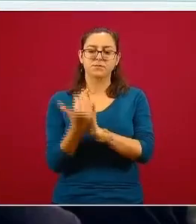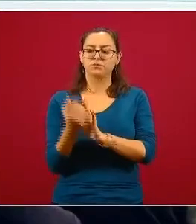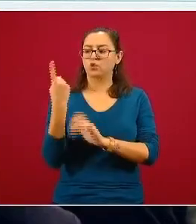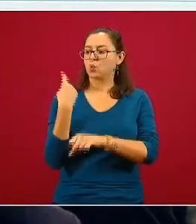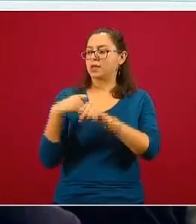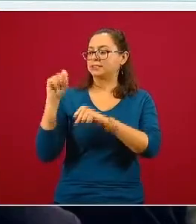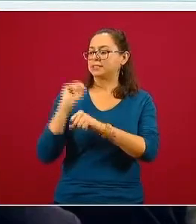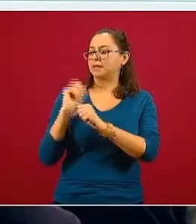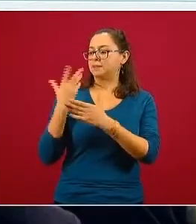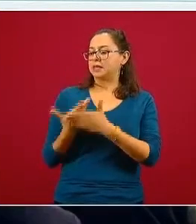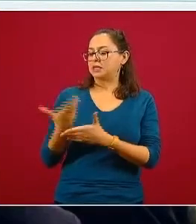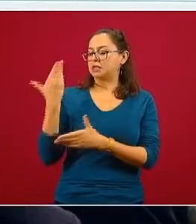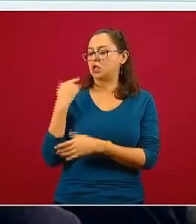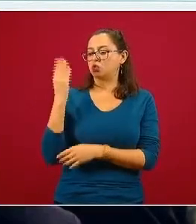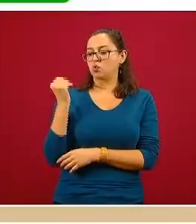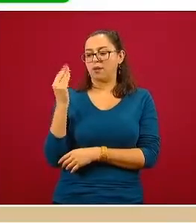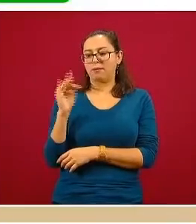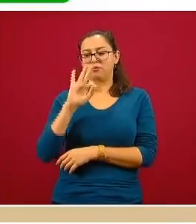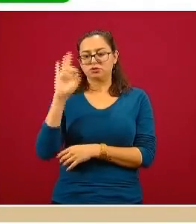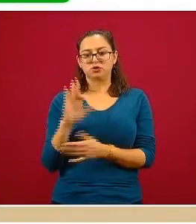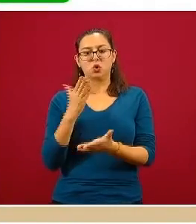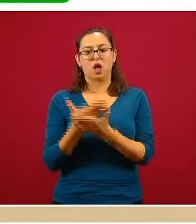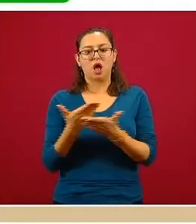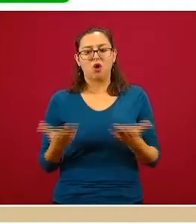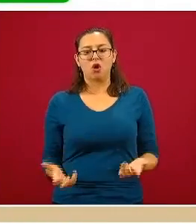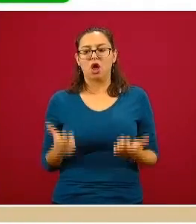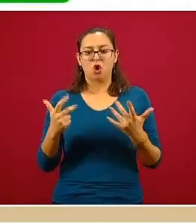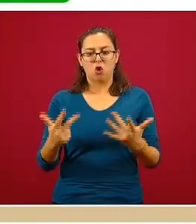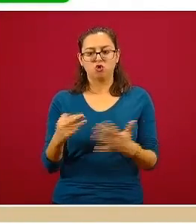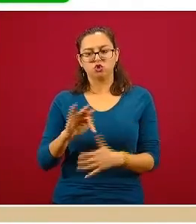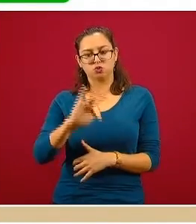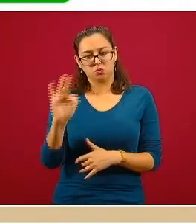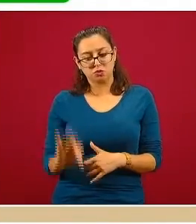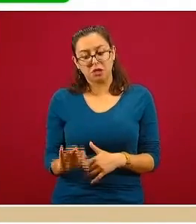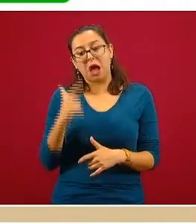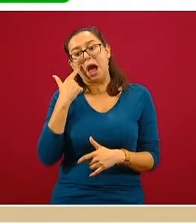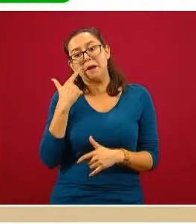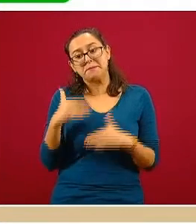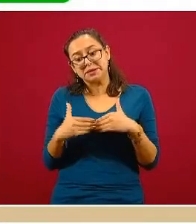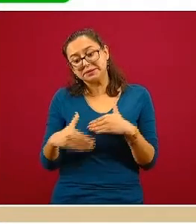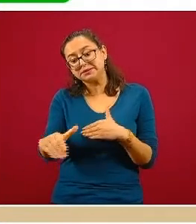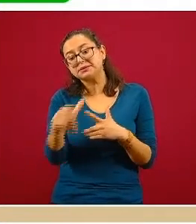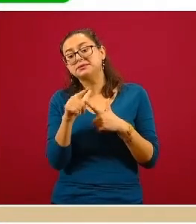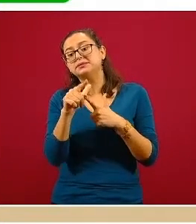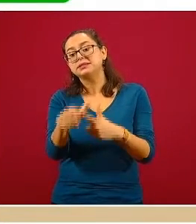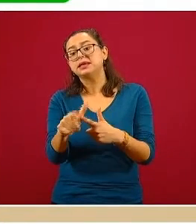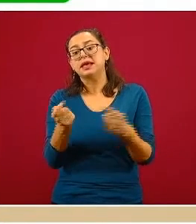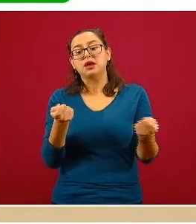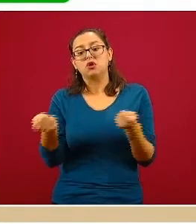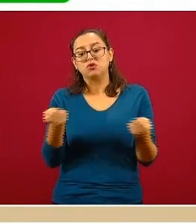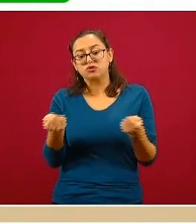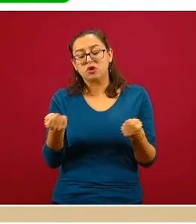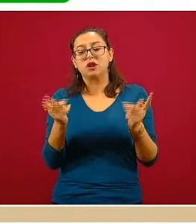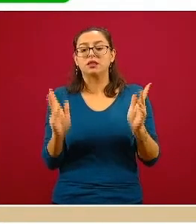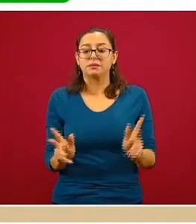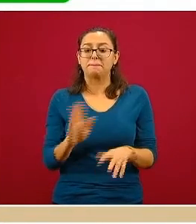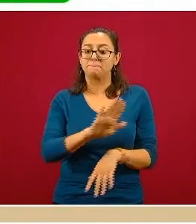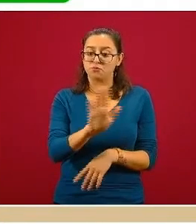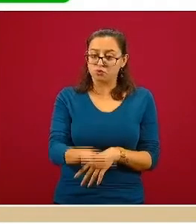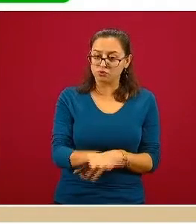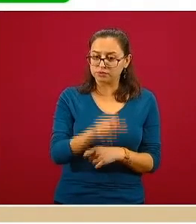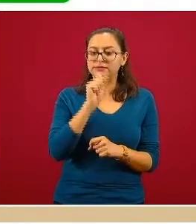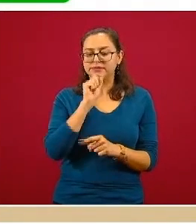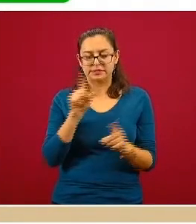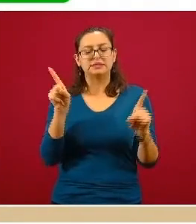fue la mayoría de los días del 9%, vamos a ver si este se mantiene o se va ajustando en el transcurso de la semana. Las defunciones